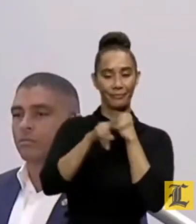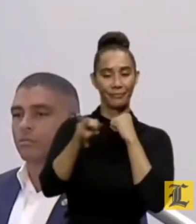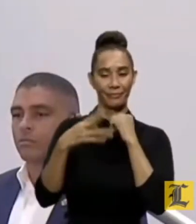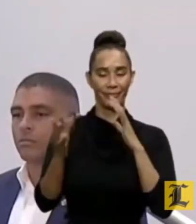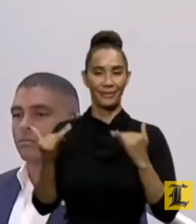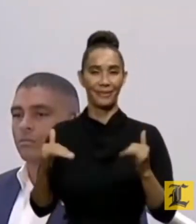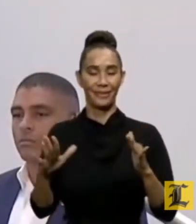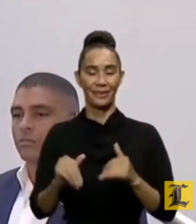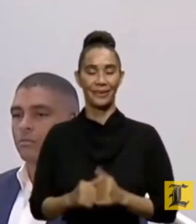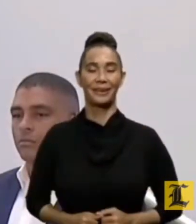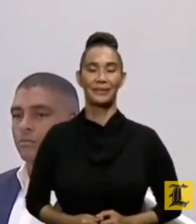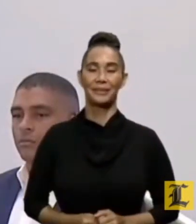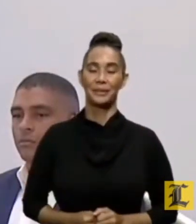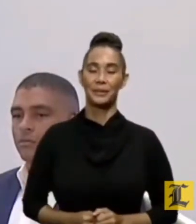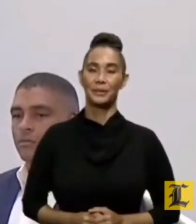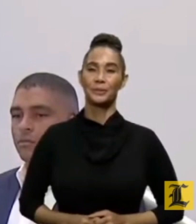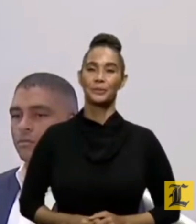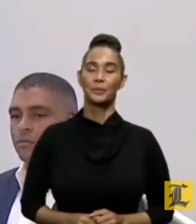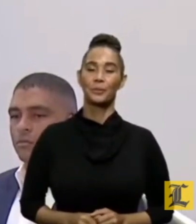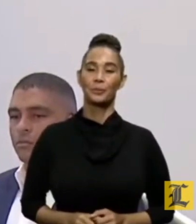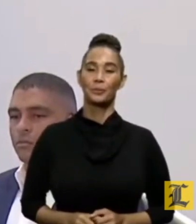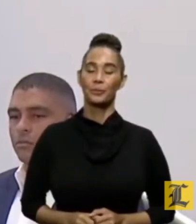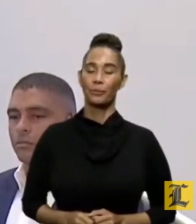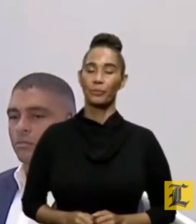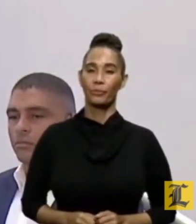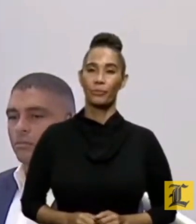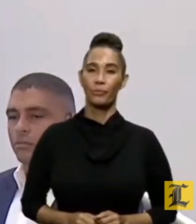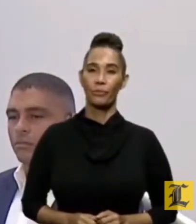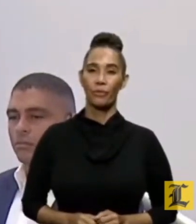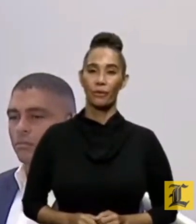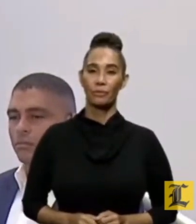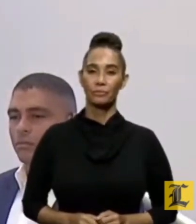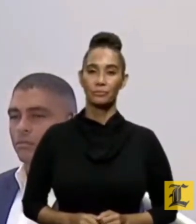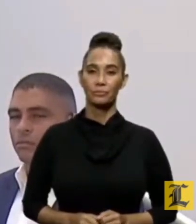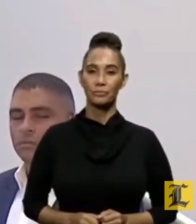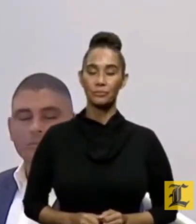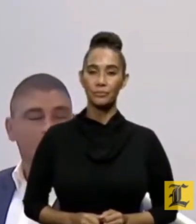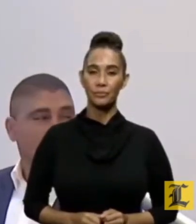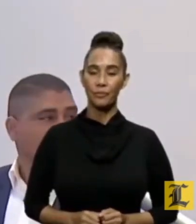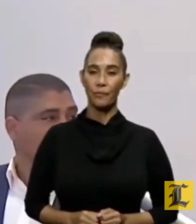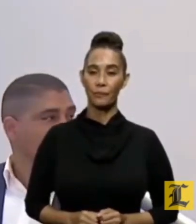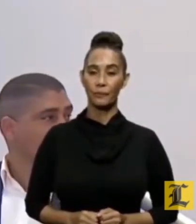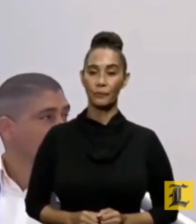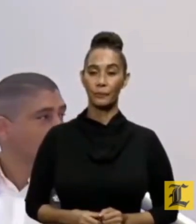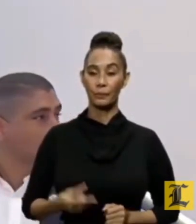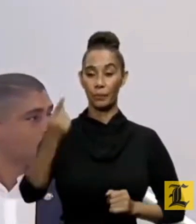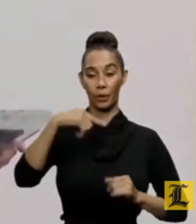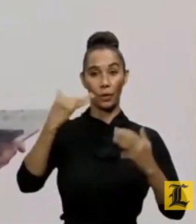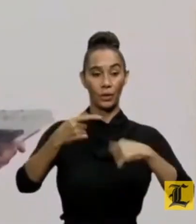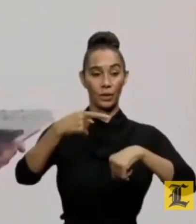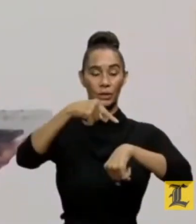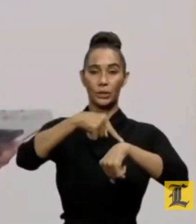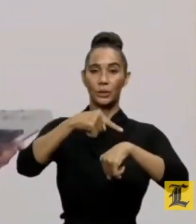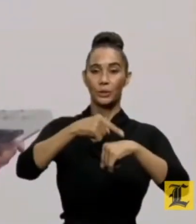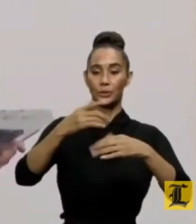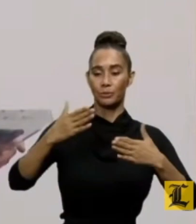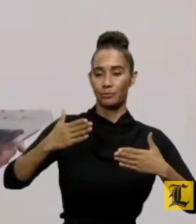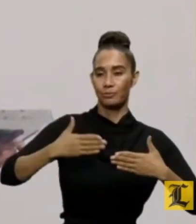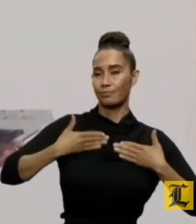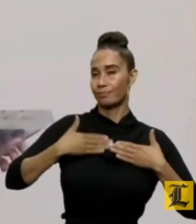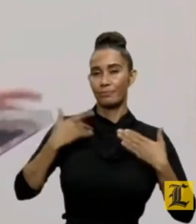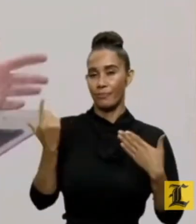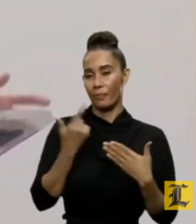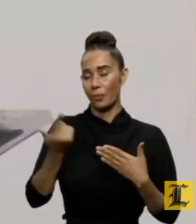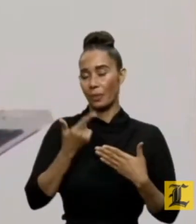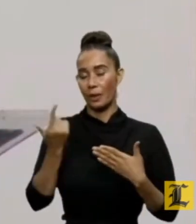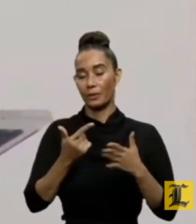es... Pero estos son los momentos donde la alegría ha sido